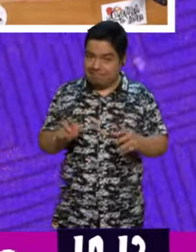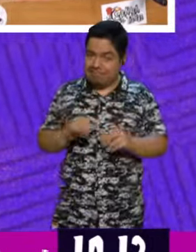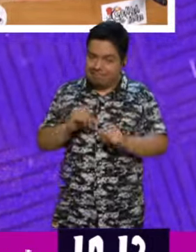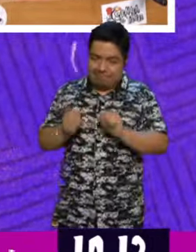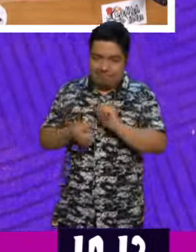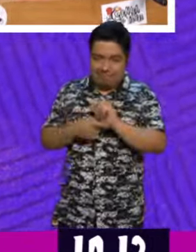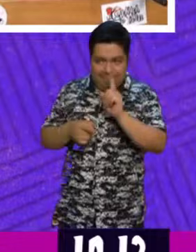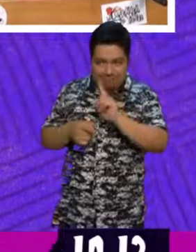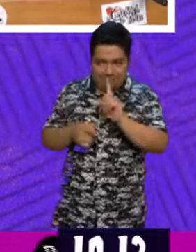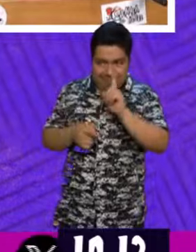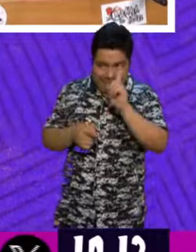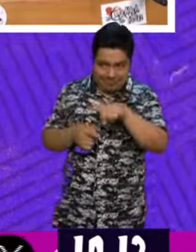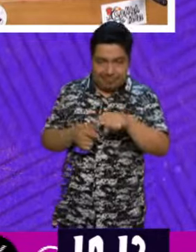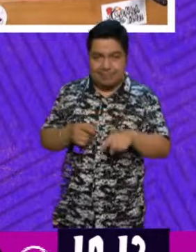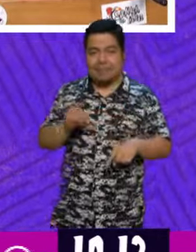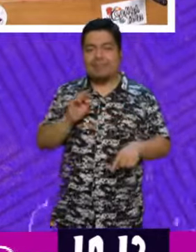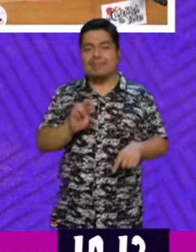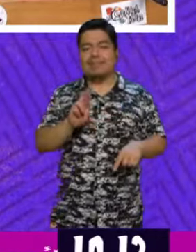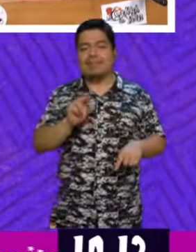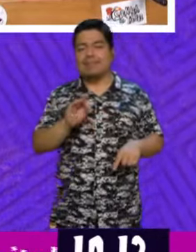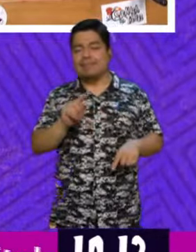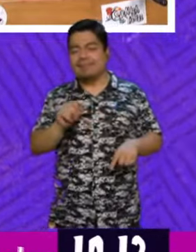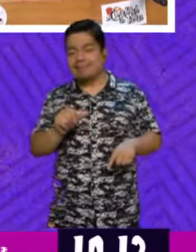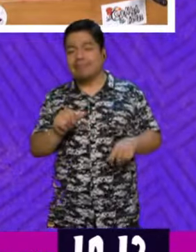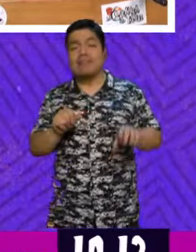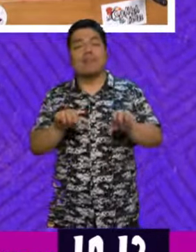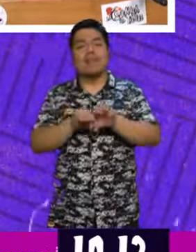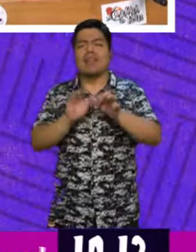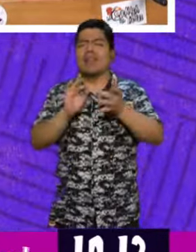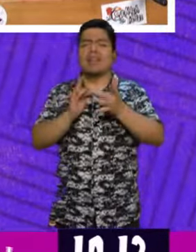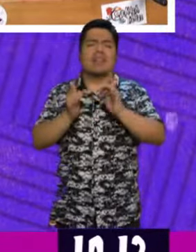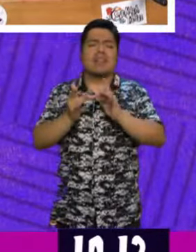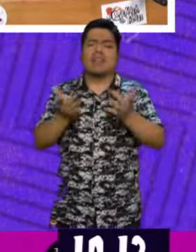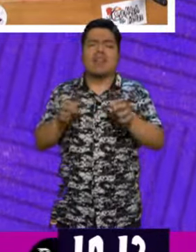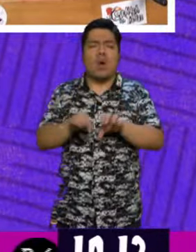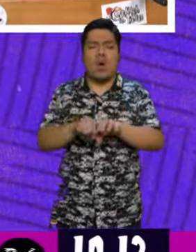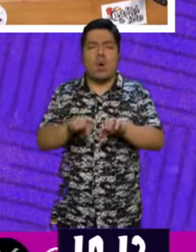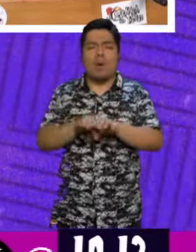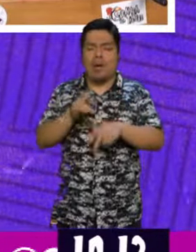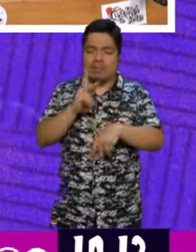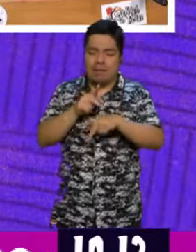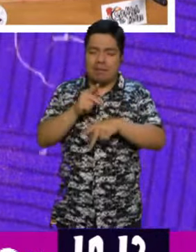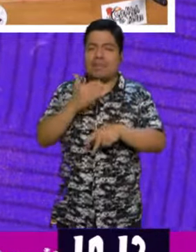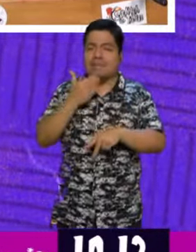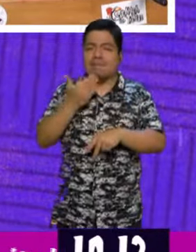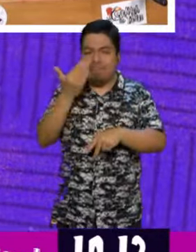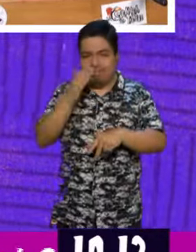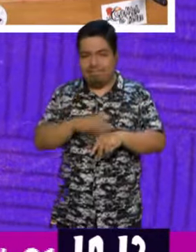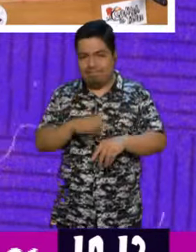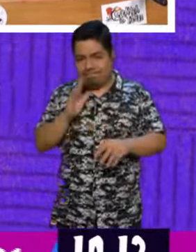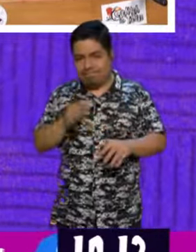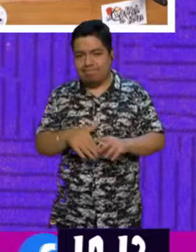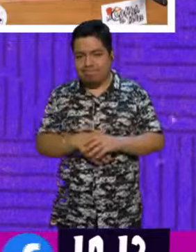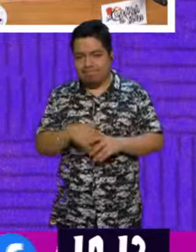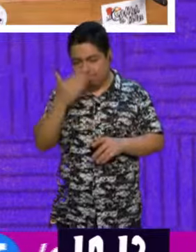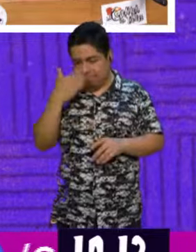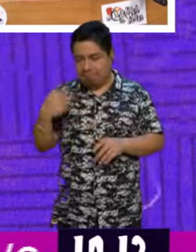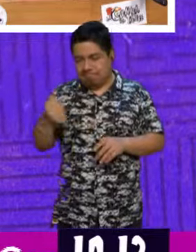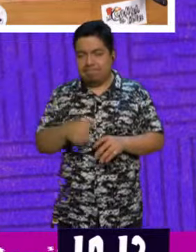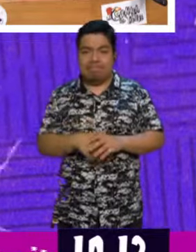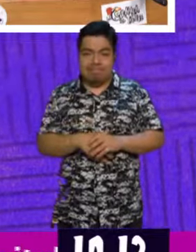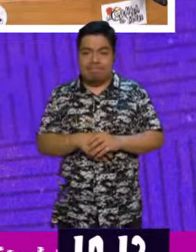inútil. Y mi querido Rafita Carvajal, ¿cómo te seguimos en redes, sobre todo en TikTok? ¿Es usted un rockstar?